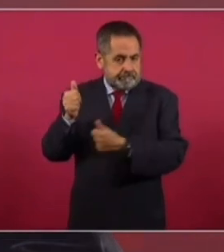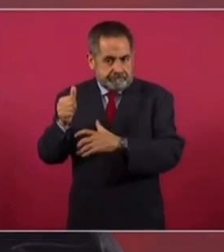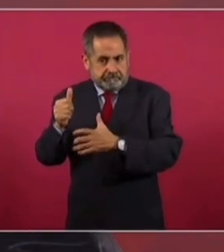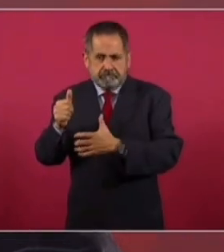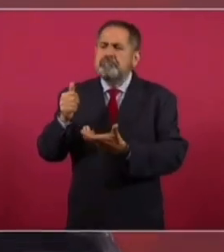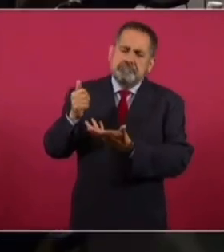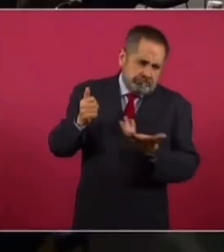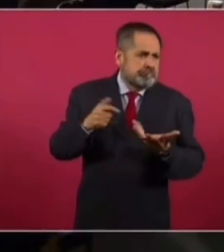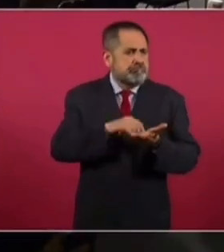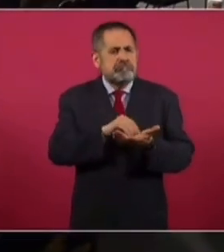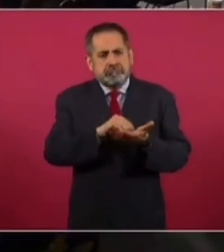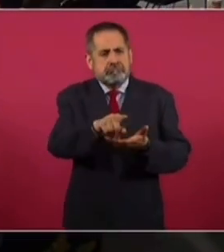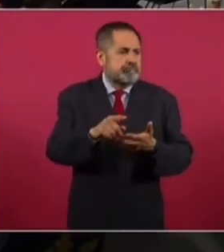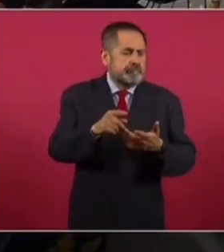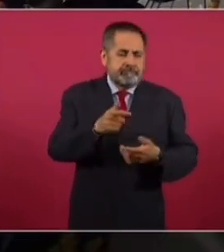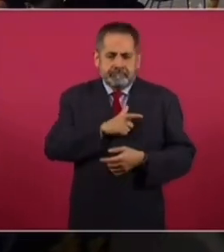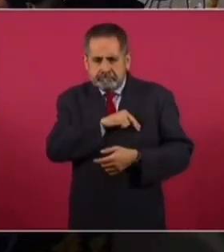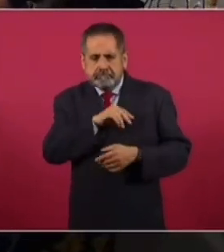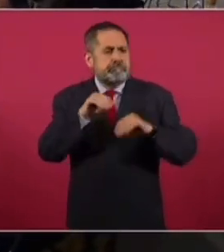continúe